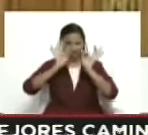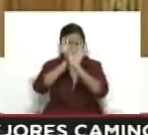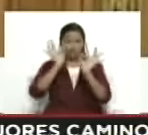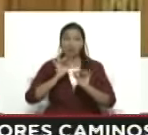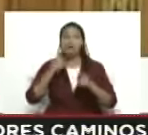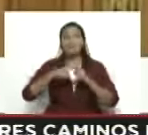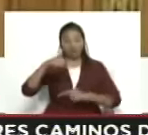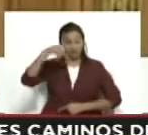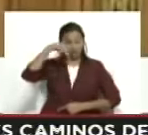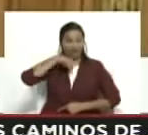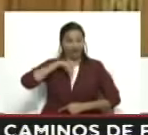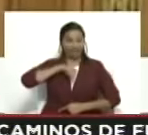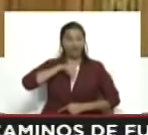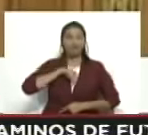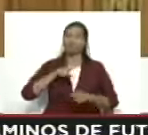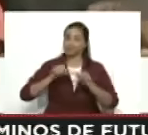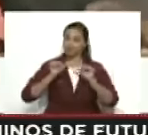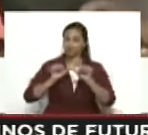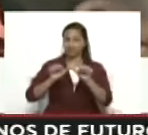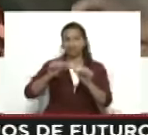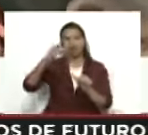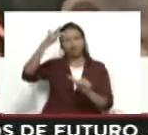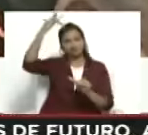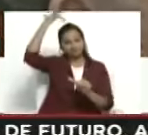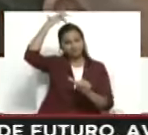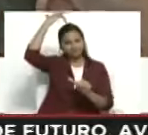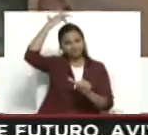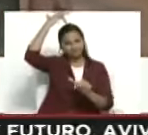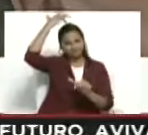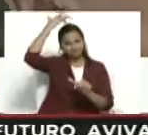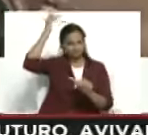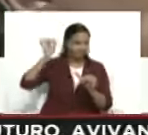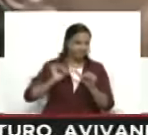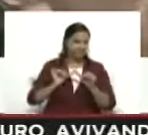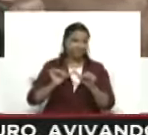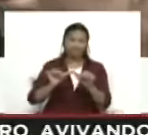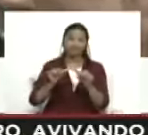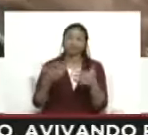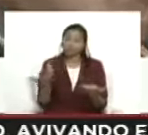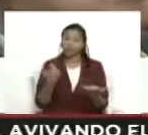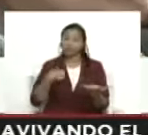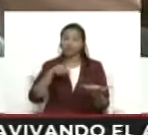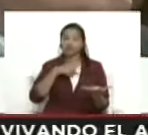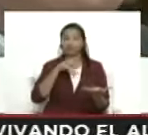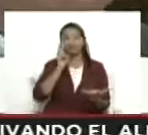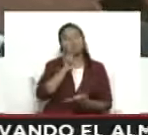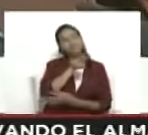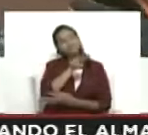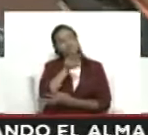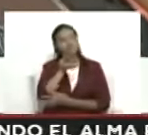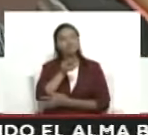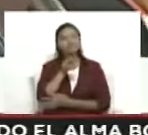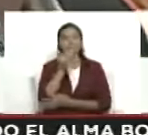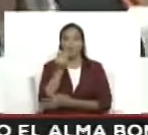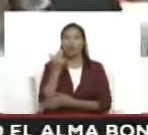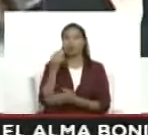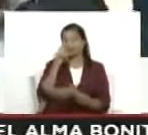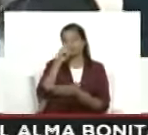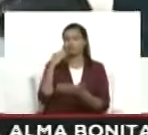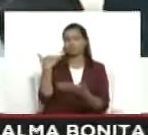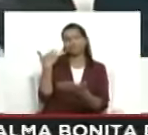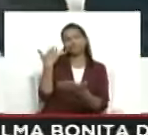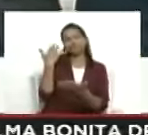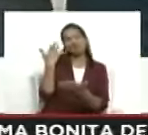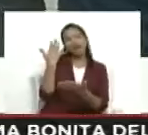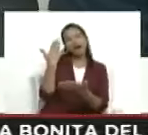los mismos. Y nosotros hemos visto cosas en estos años. Hemos